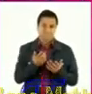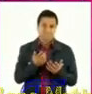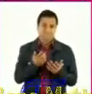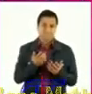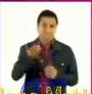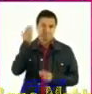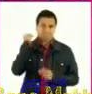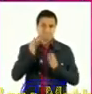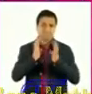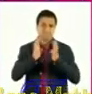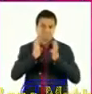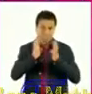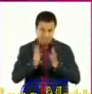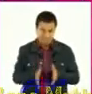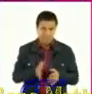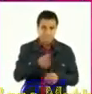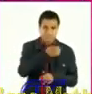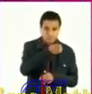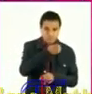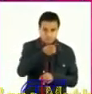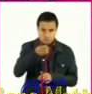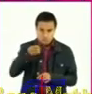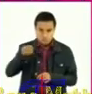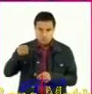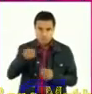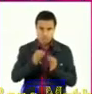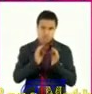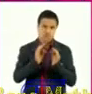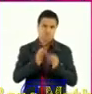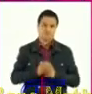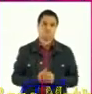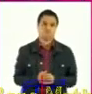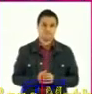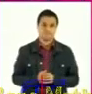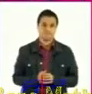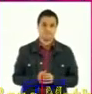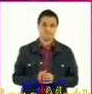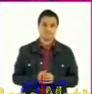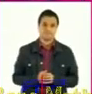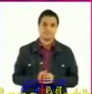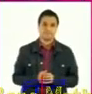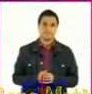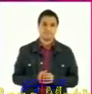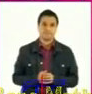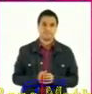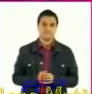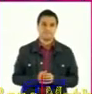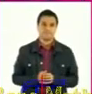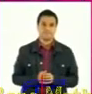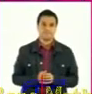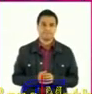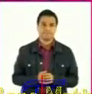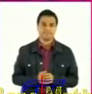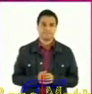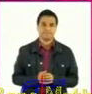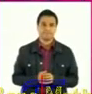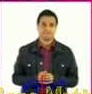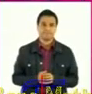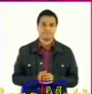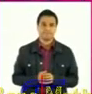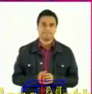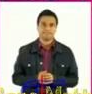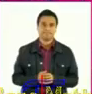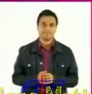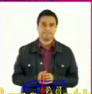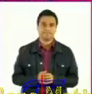se enfoca a lo que nosotros estudiamos. Y gracias a esto nos demuestran más a fondo de lo que se trata, de